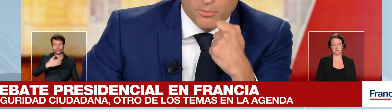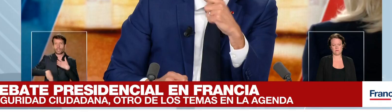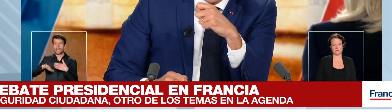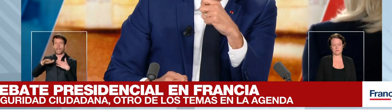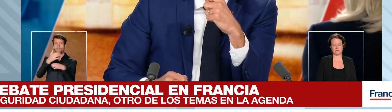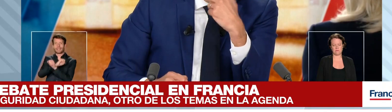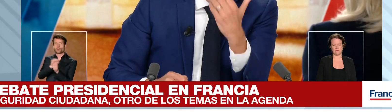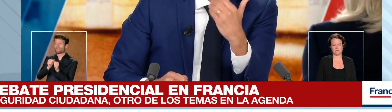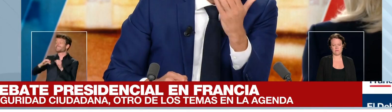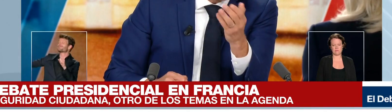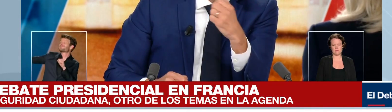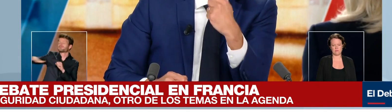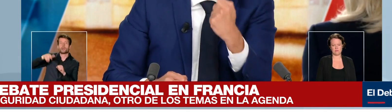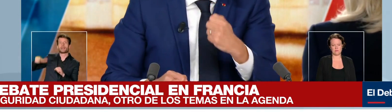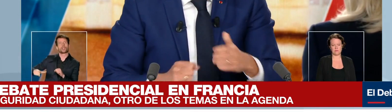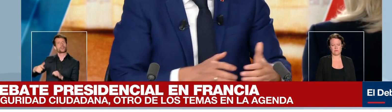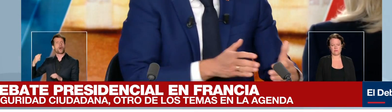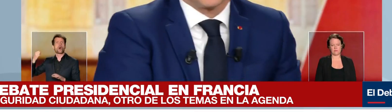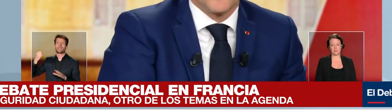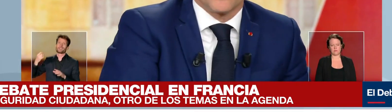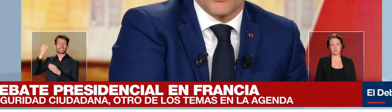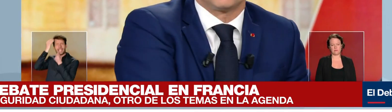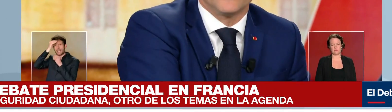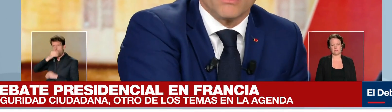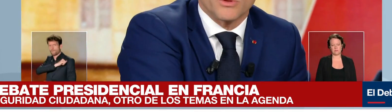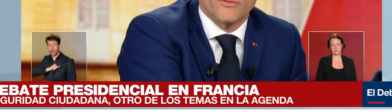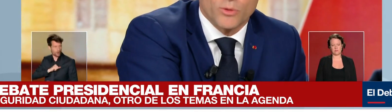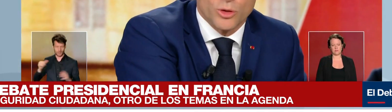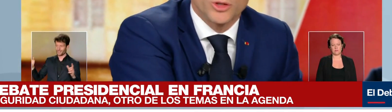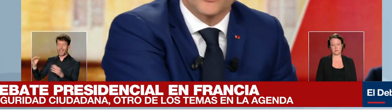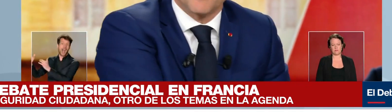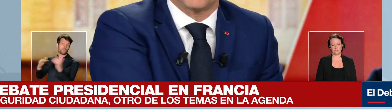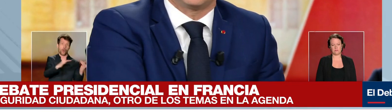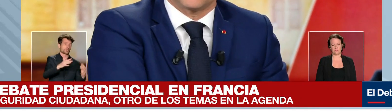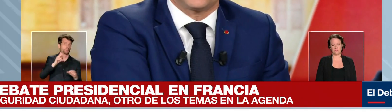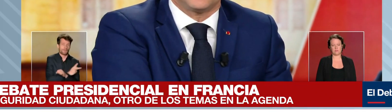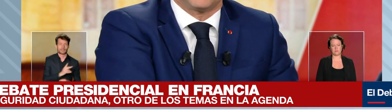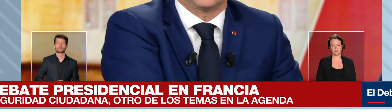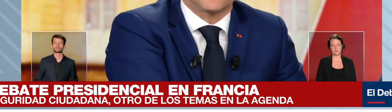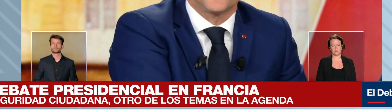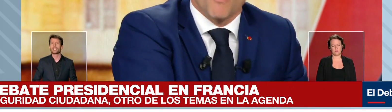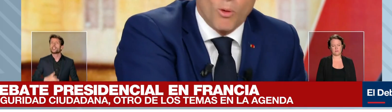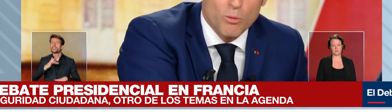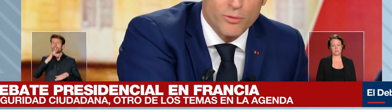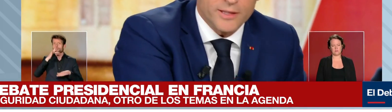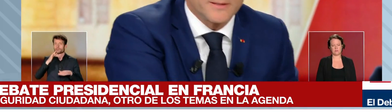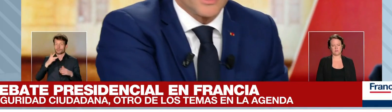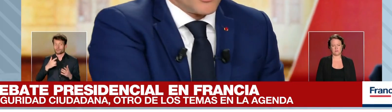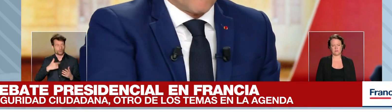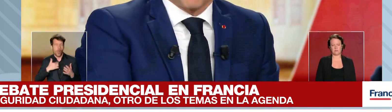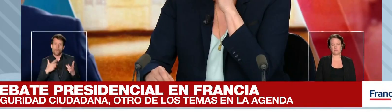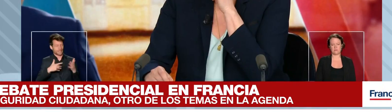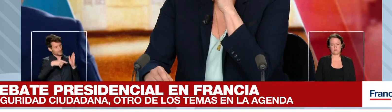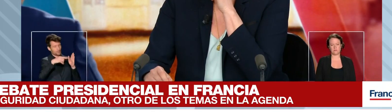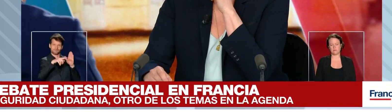estar con otros delincuentes peores, es un absurdo. Yo creo que hay que tener medios para los menores, que permita una justicia que